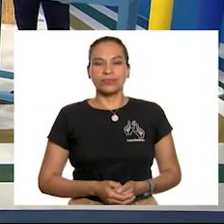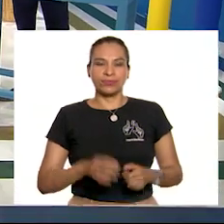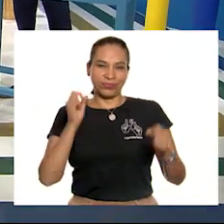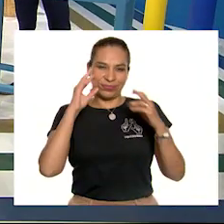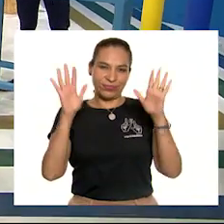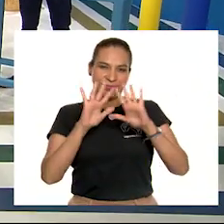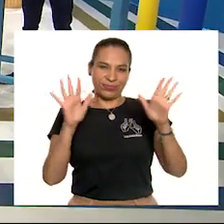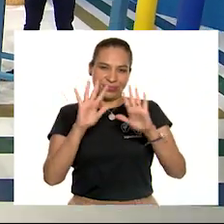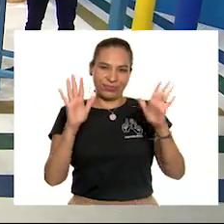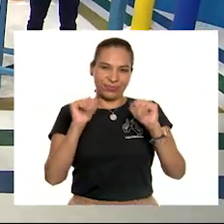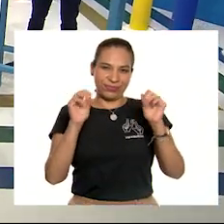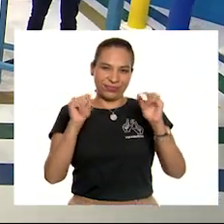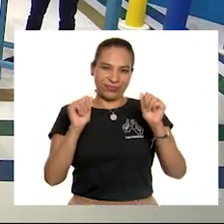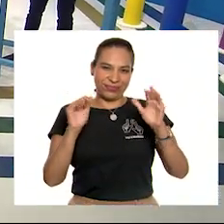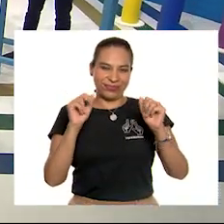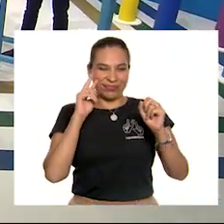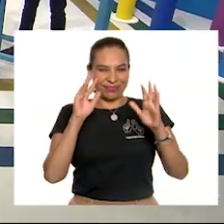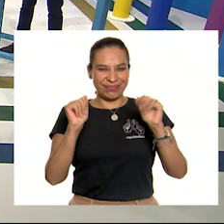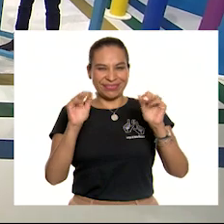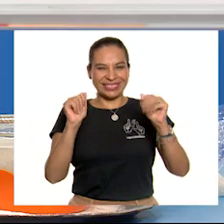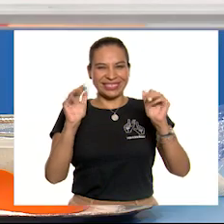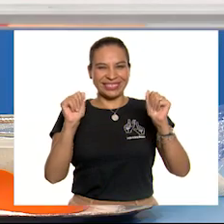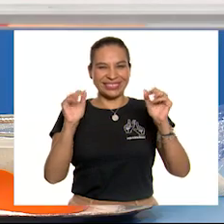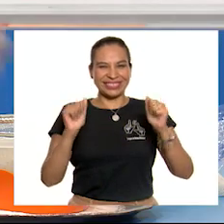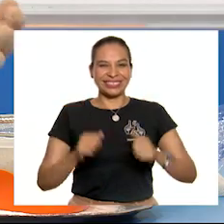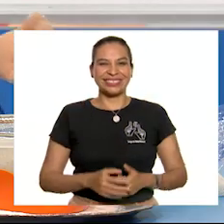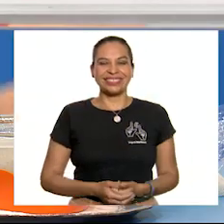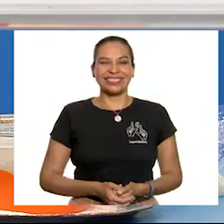¡Nos vemos! ¡Adiós! ¡Adiós!